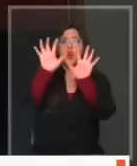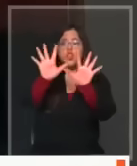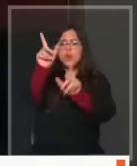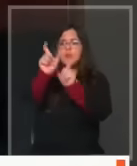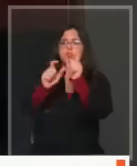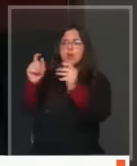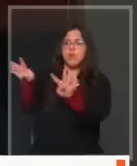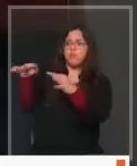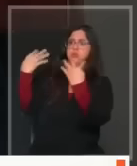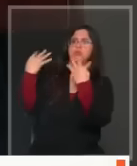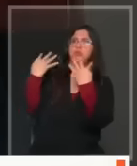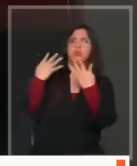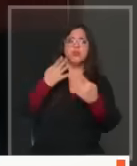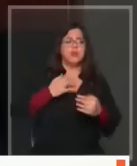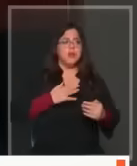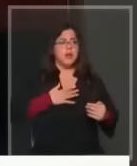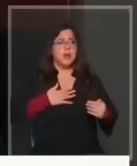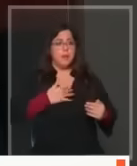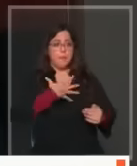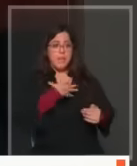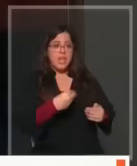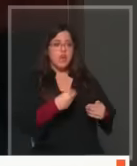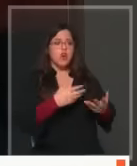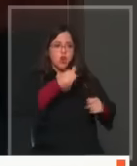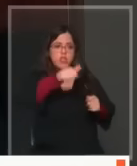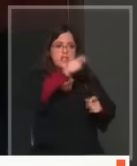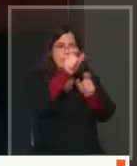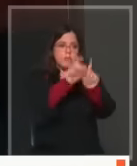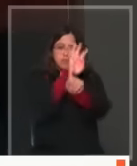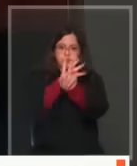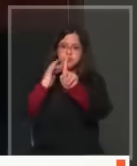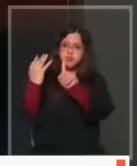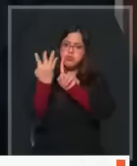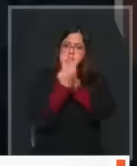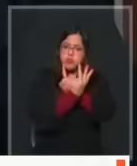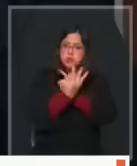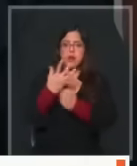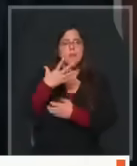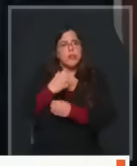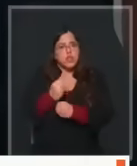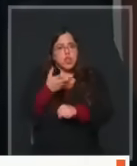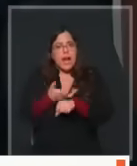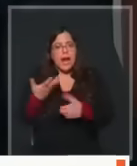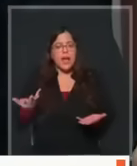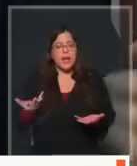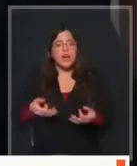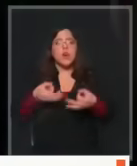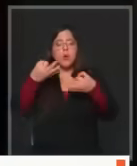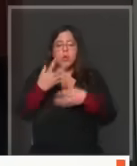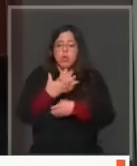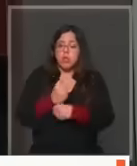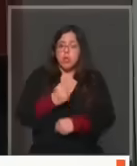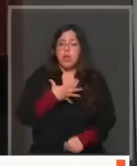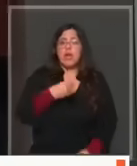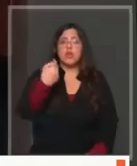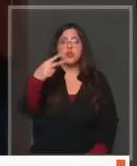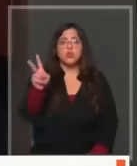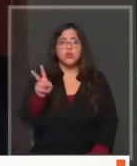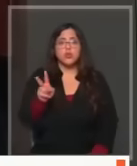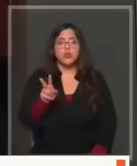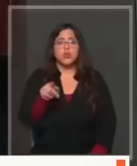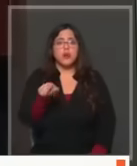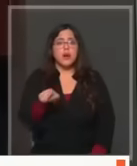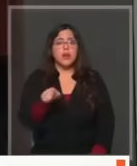16 entreteni cabo y todo no estábamos bajo presión lo que terminó de defraudar a su hijo callao